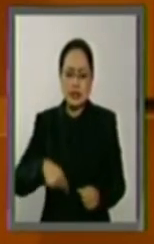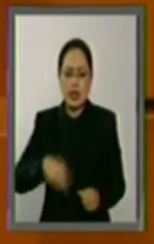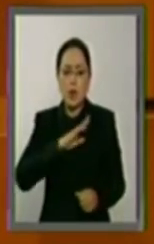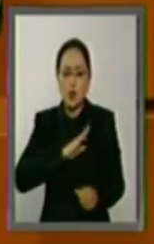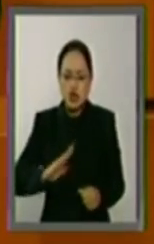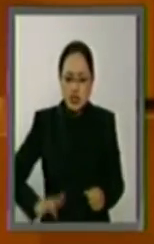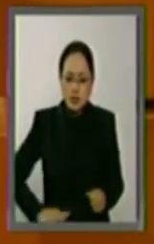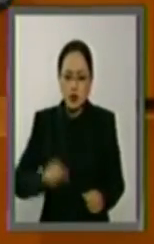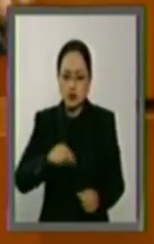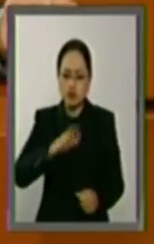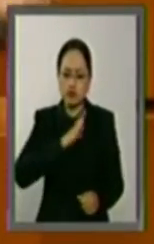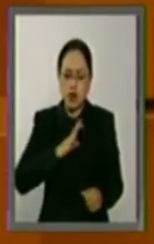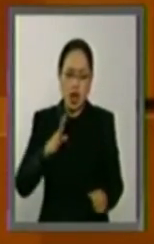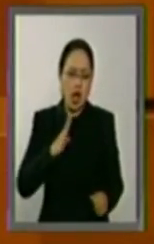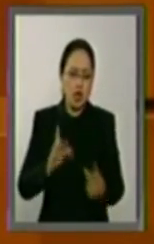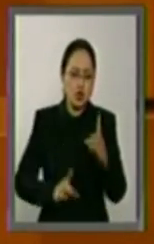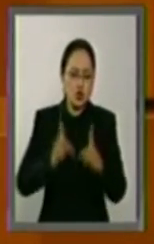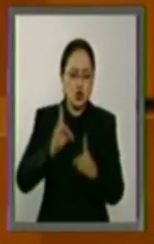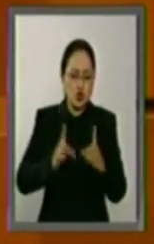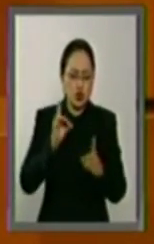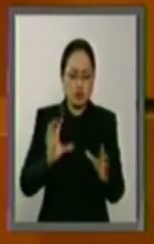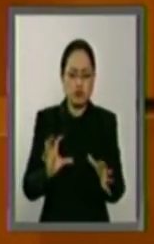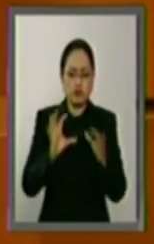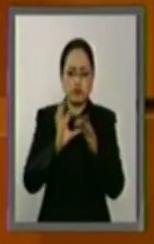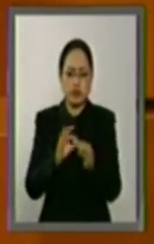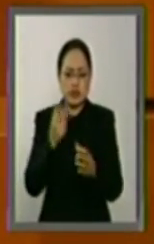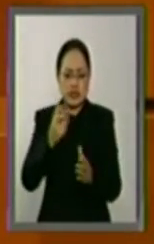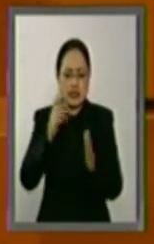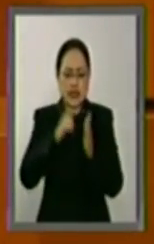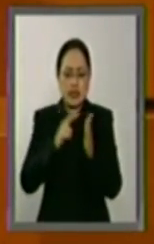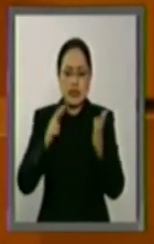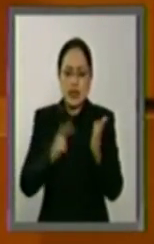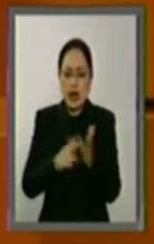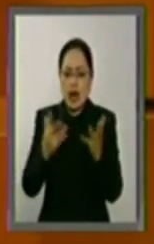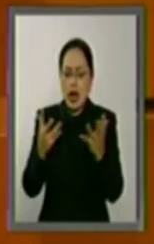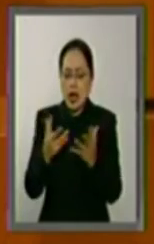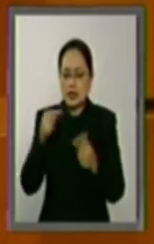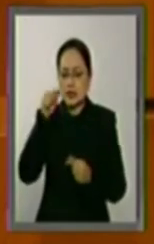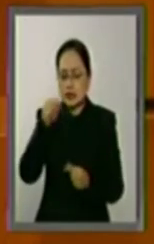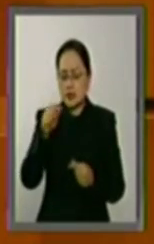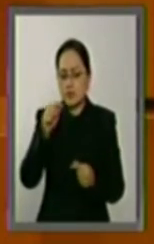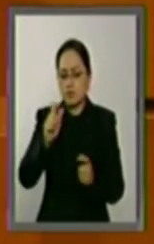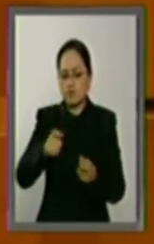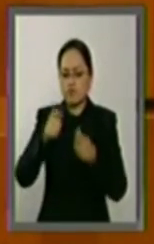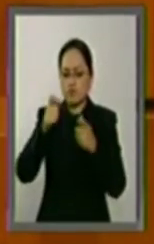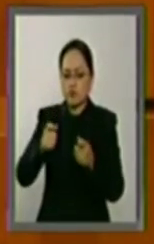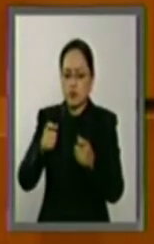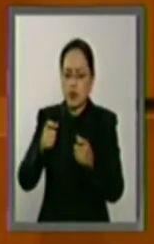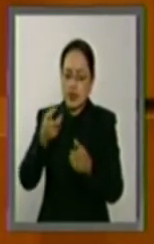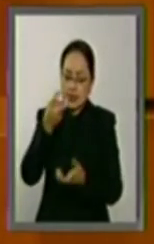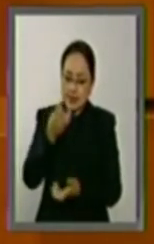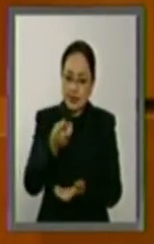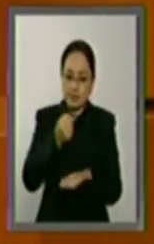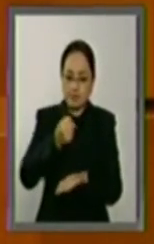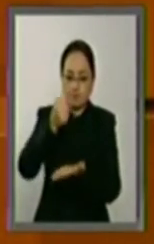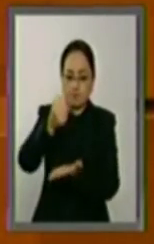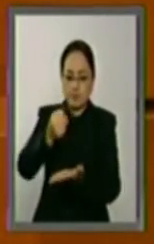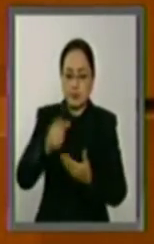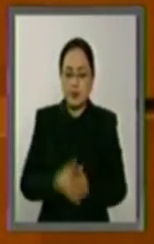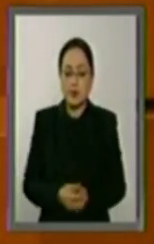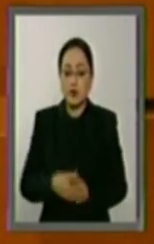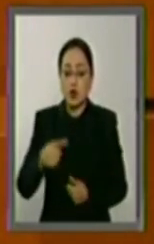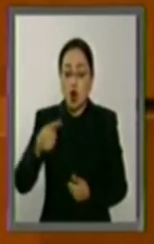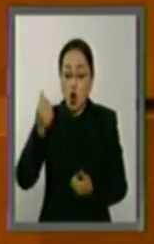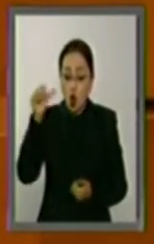presentado inquietudes precisamente en materia de reglas de operación o de asignación de fondos. Por eso es que hoy les